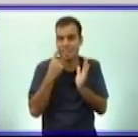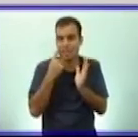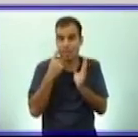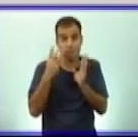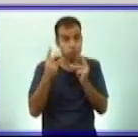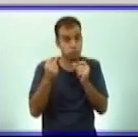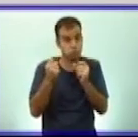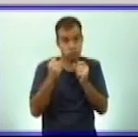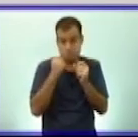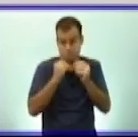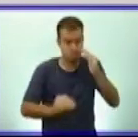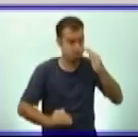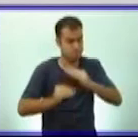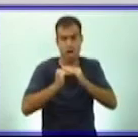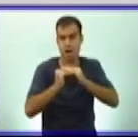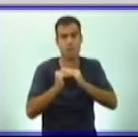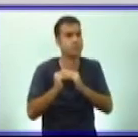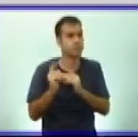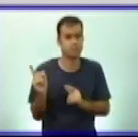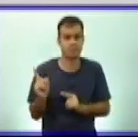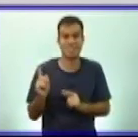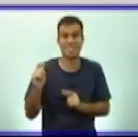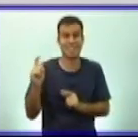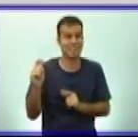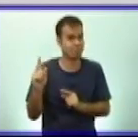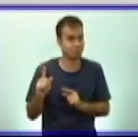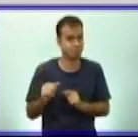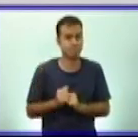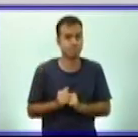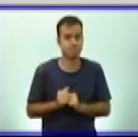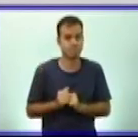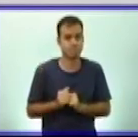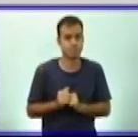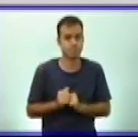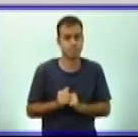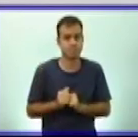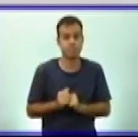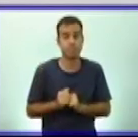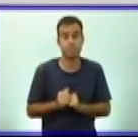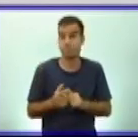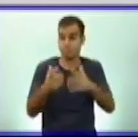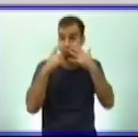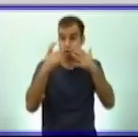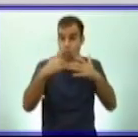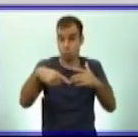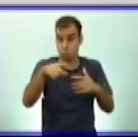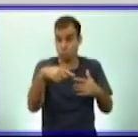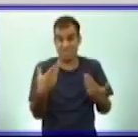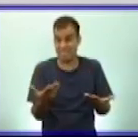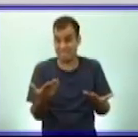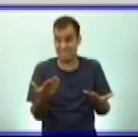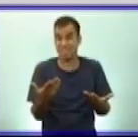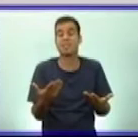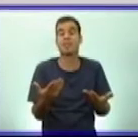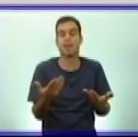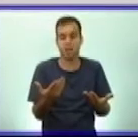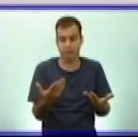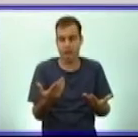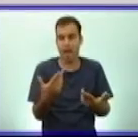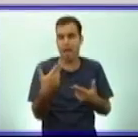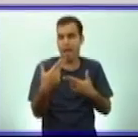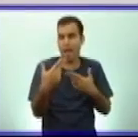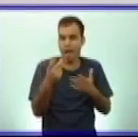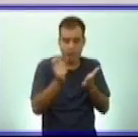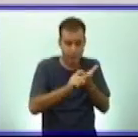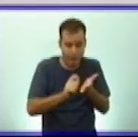tensión entre las placas del capacitor es cero. Es decir, que es importante también ustedes que hagan suyo